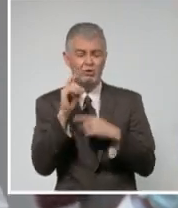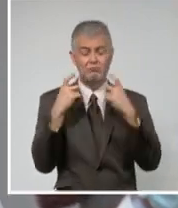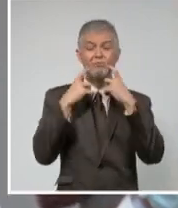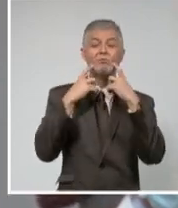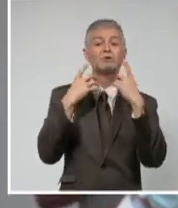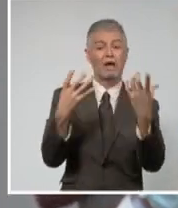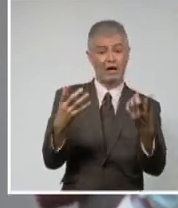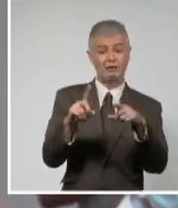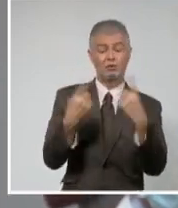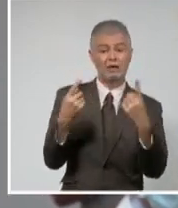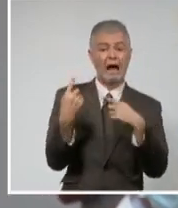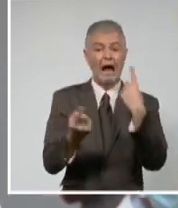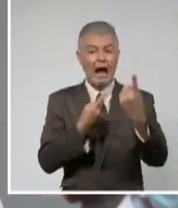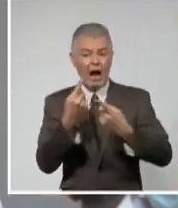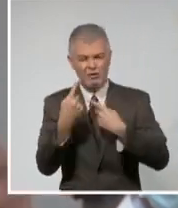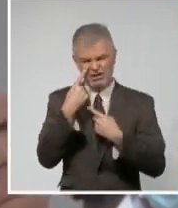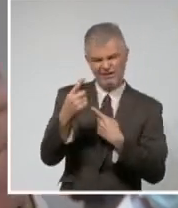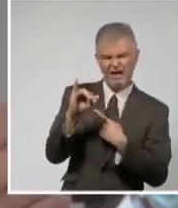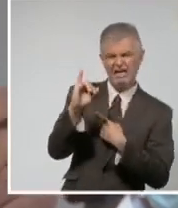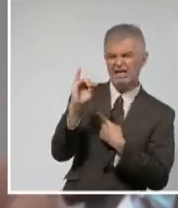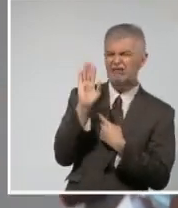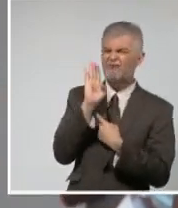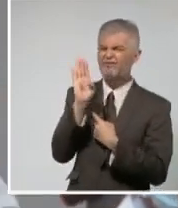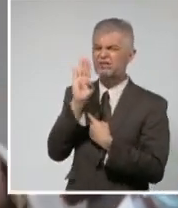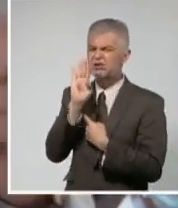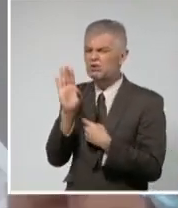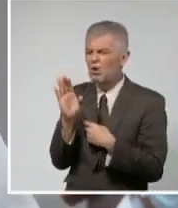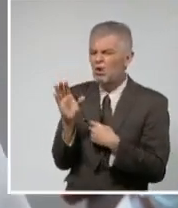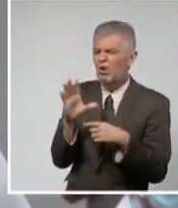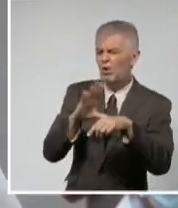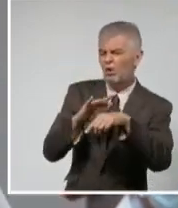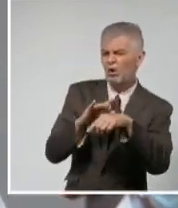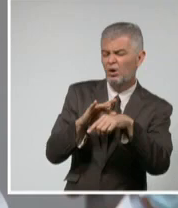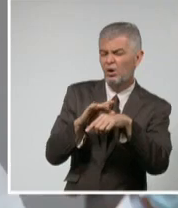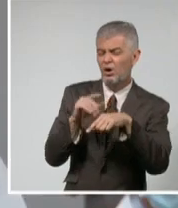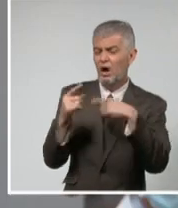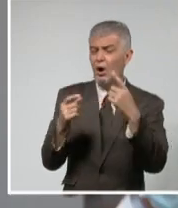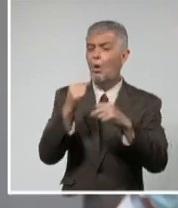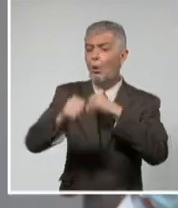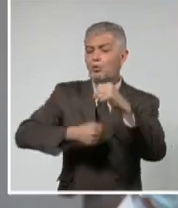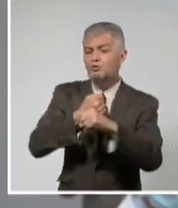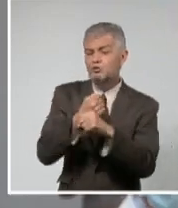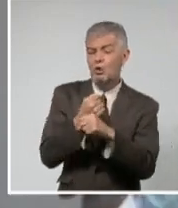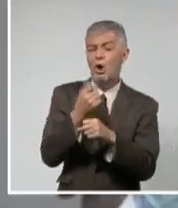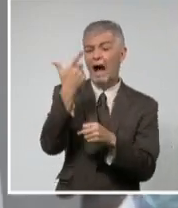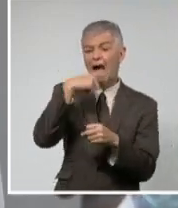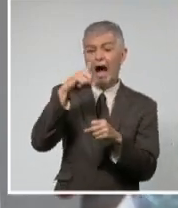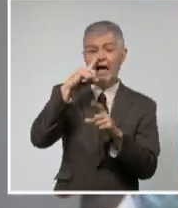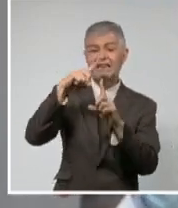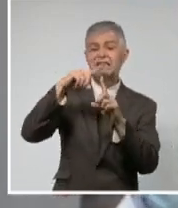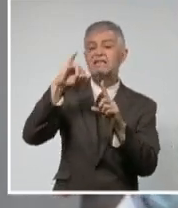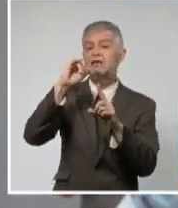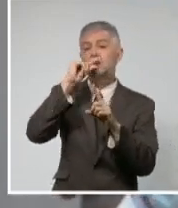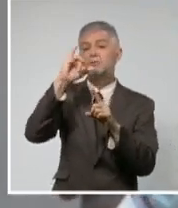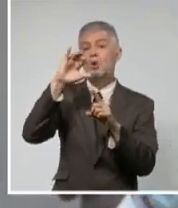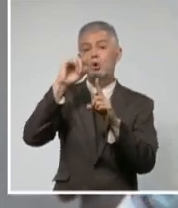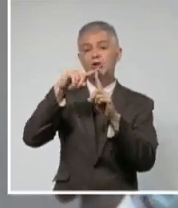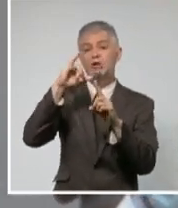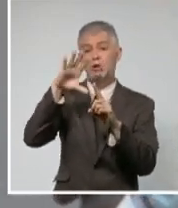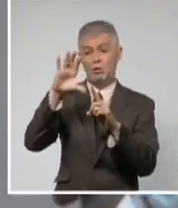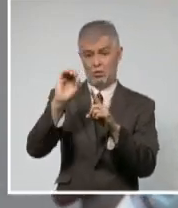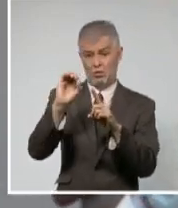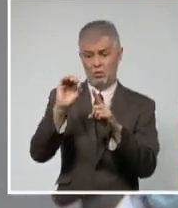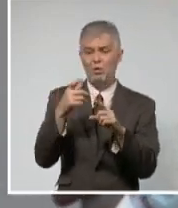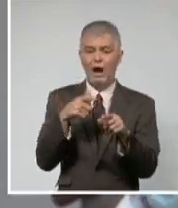porque ante signos evidentes de una infección, ante signos evidentes de que había que usar un antibiótico, aplicábamos la procalcitonina y si daba